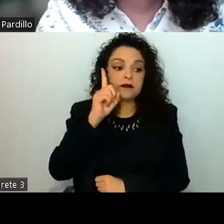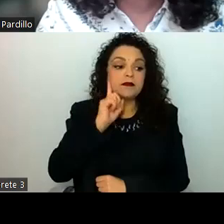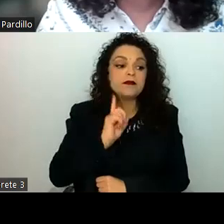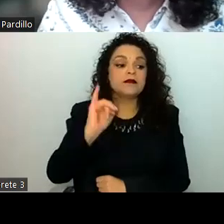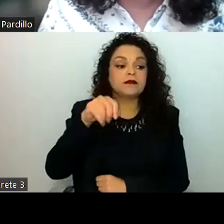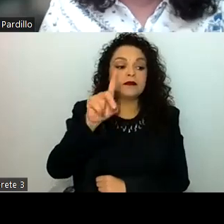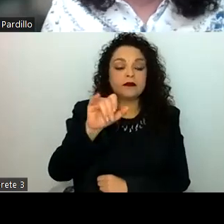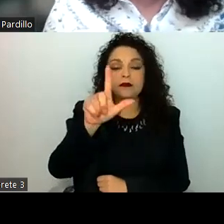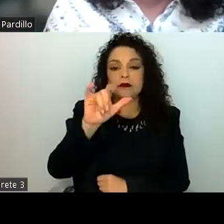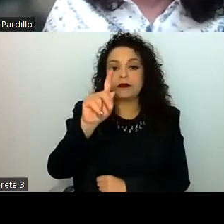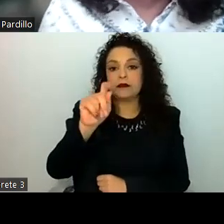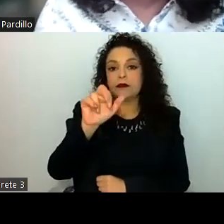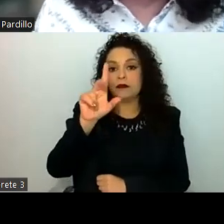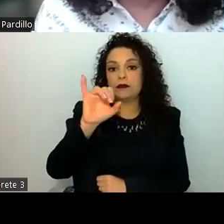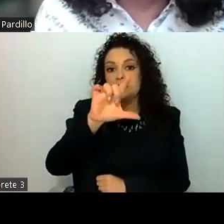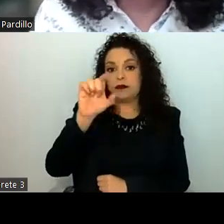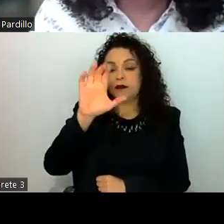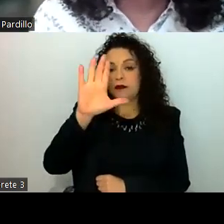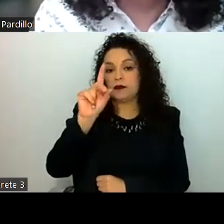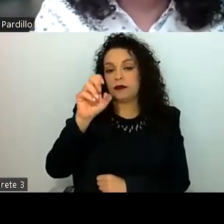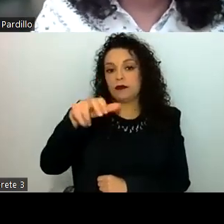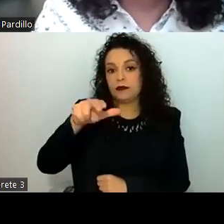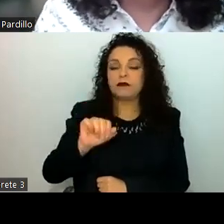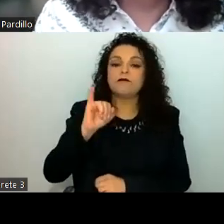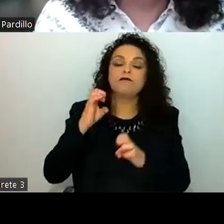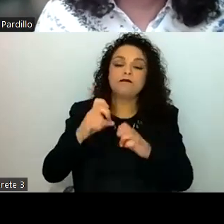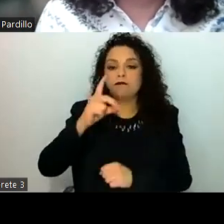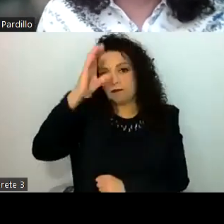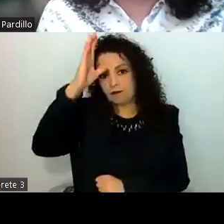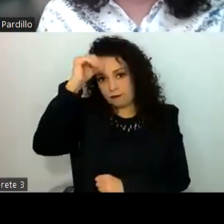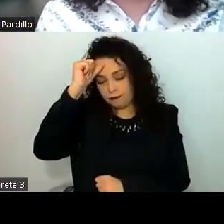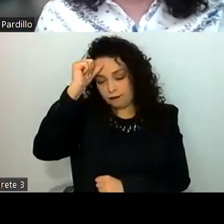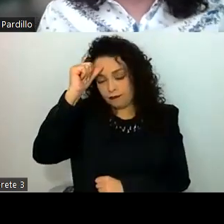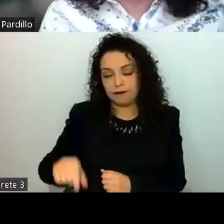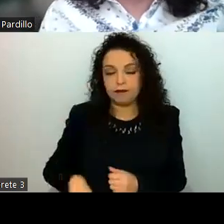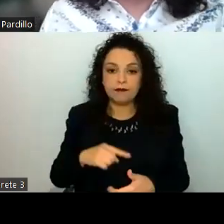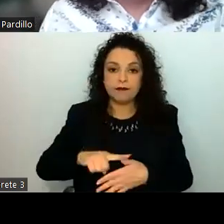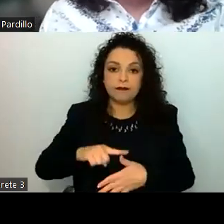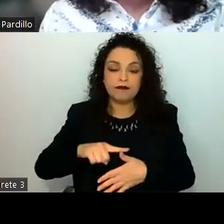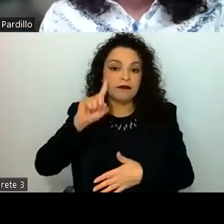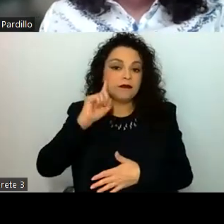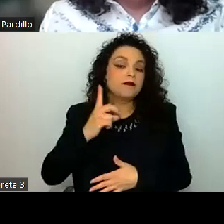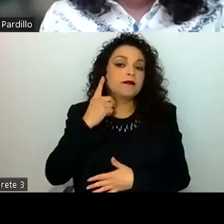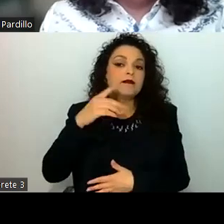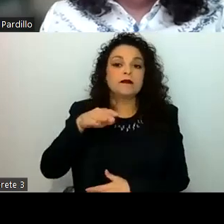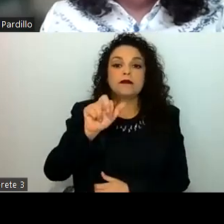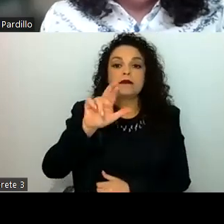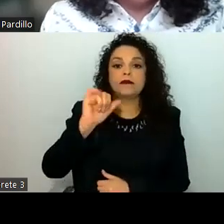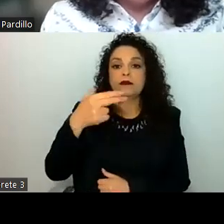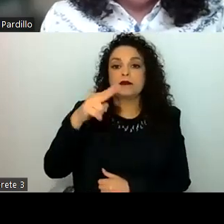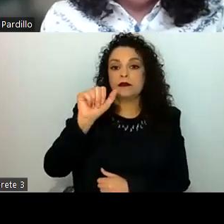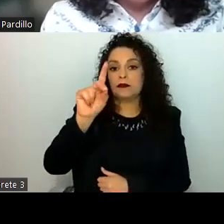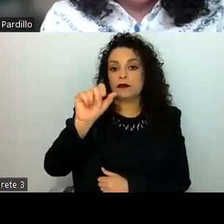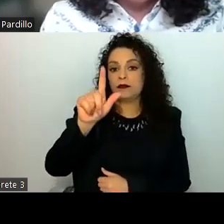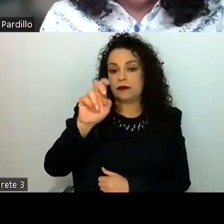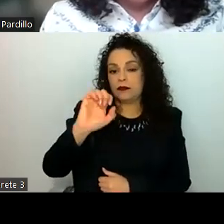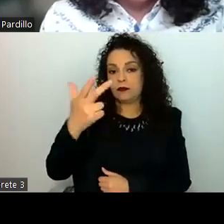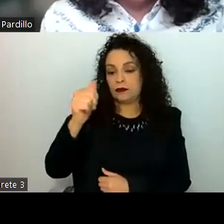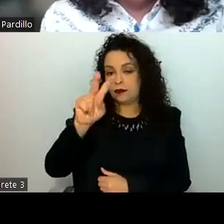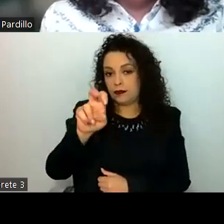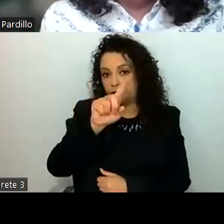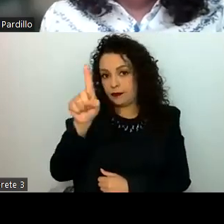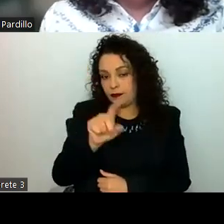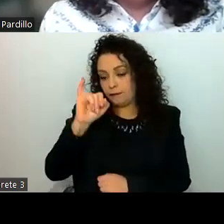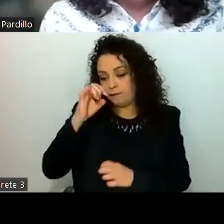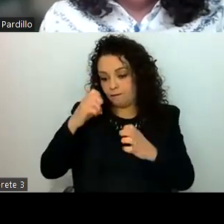Indalí Pardillo Cadena. Indalí Pardillo a favor. Diputada María Guadalupe Chávez Contreras. Guadalupe Chávez a